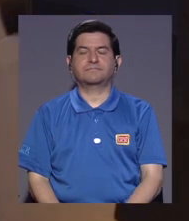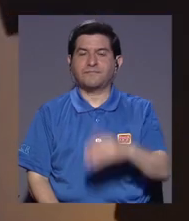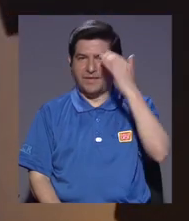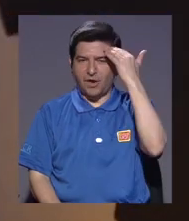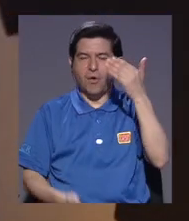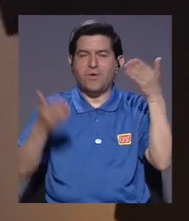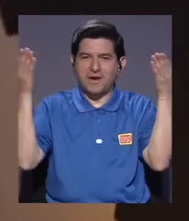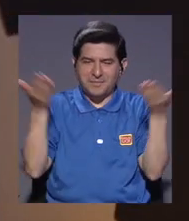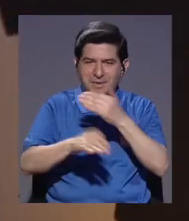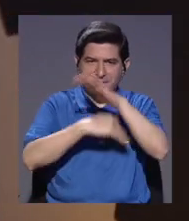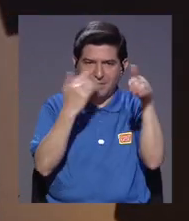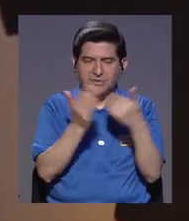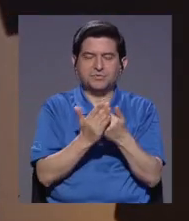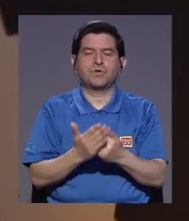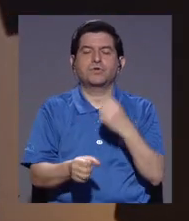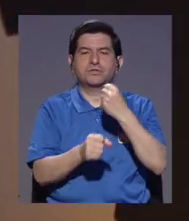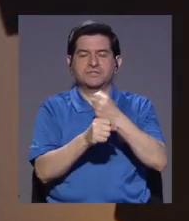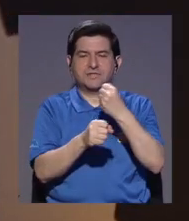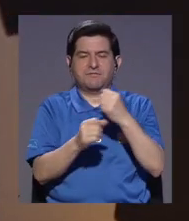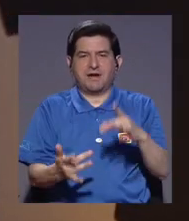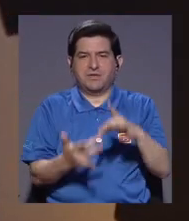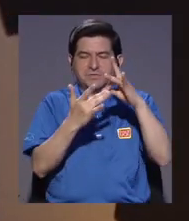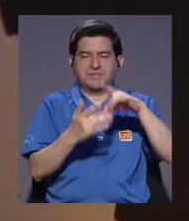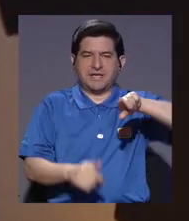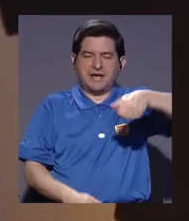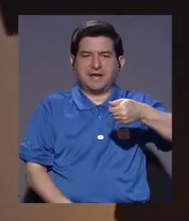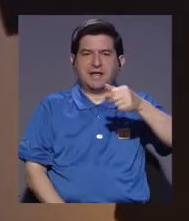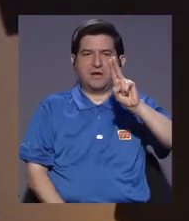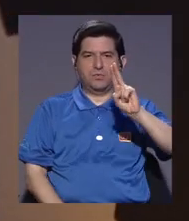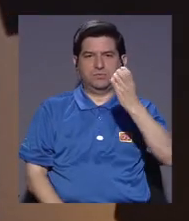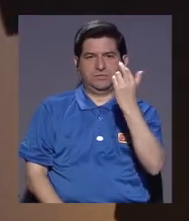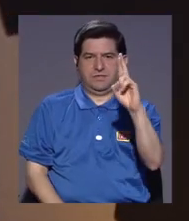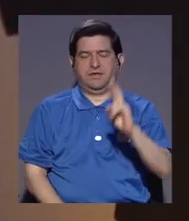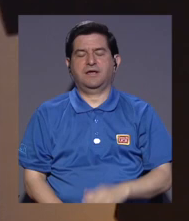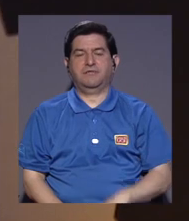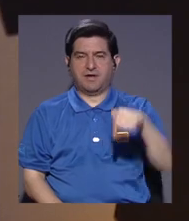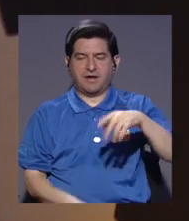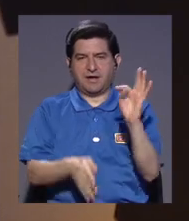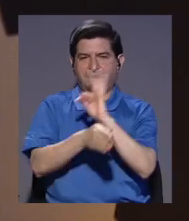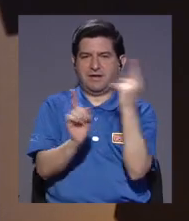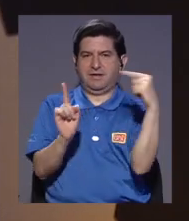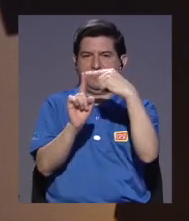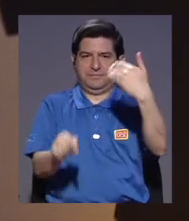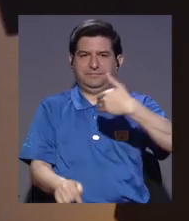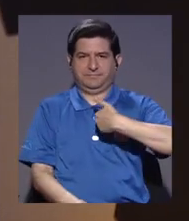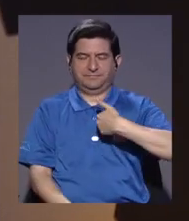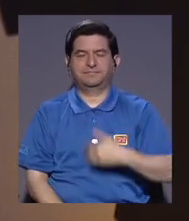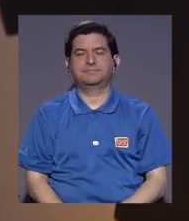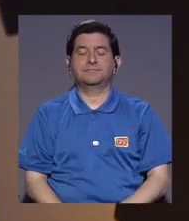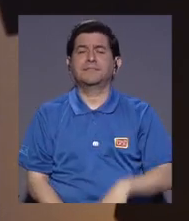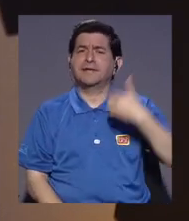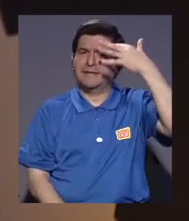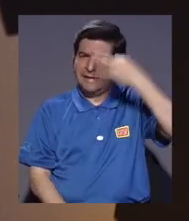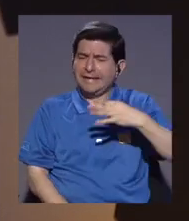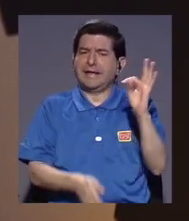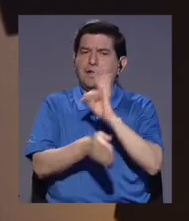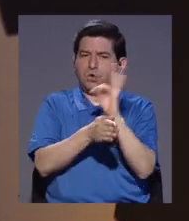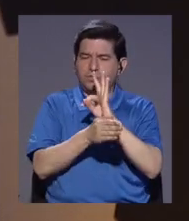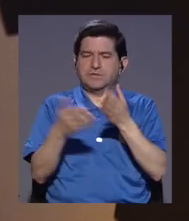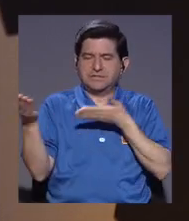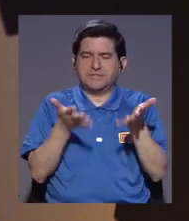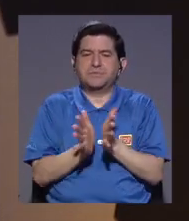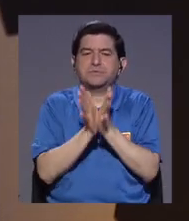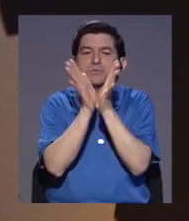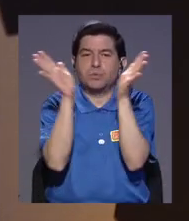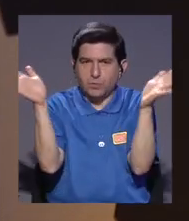hola bienvenidos y bienvenidas a un trabajo especial del canal universidad de costa rica donde hacemos televisión con sentido y donde creo que la televisión